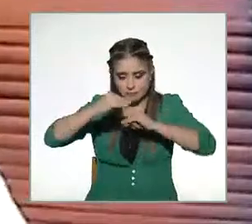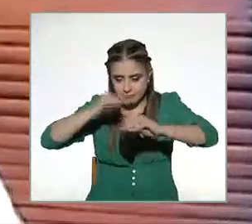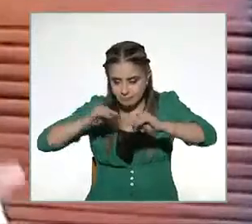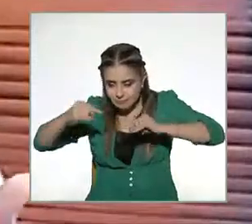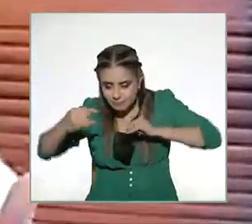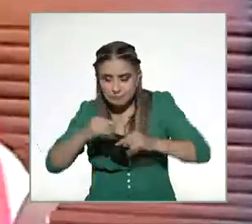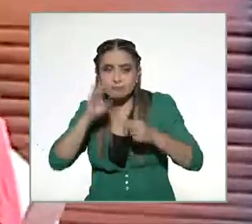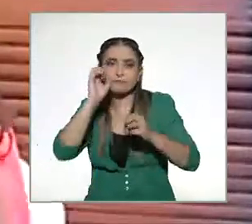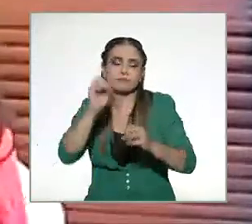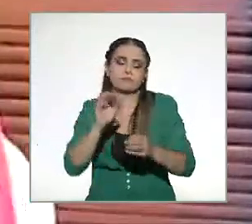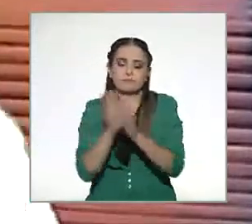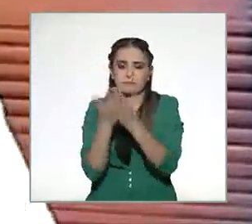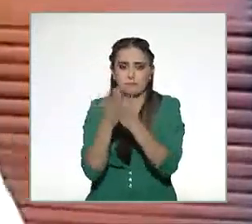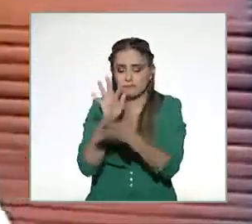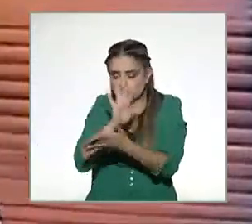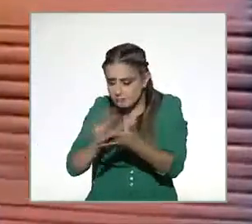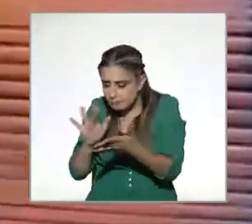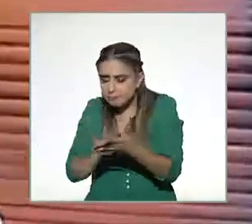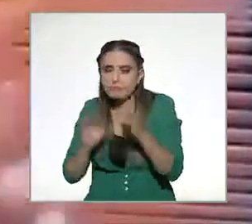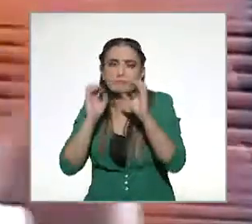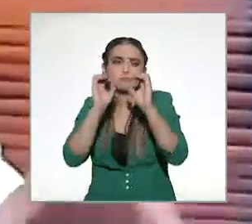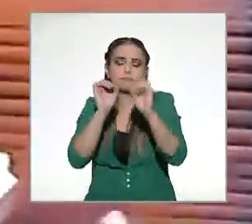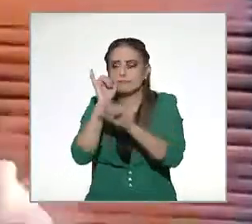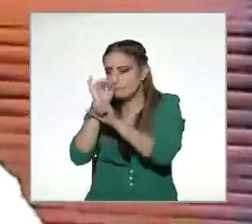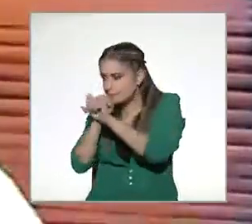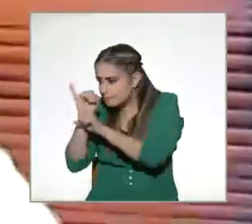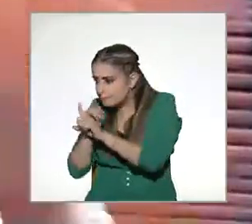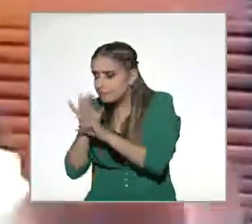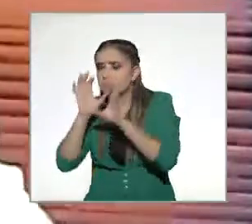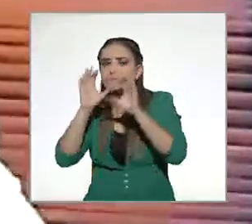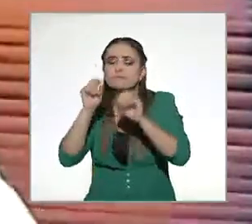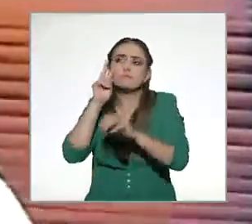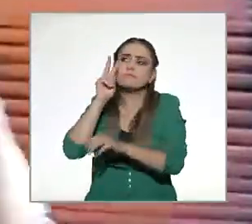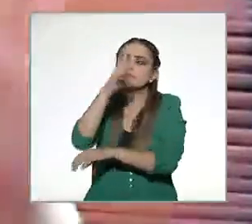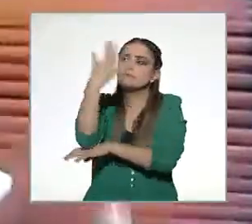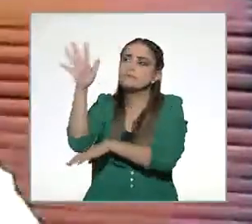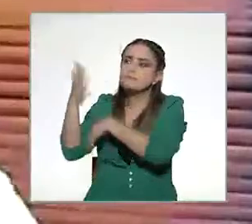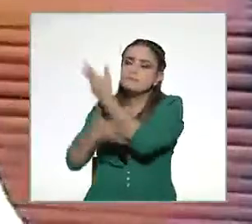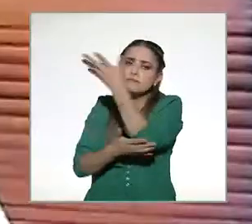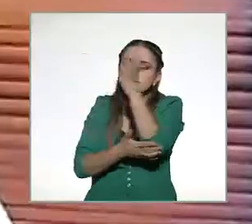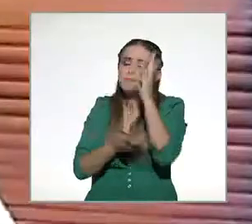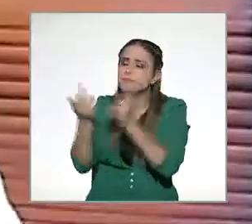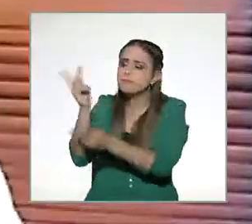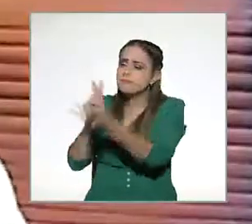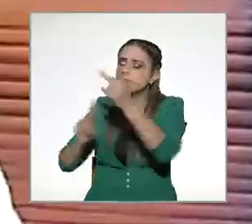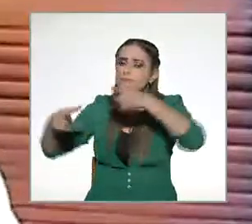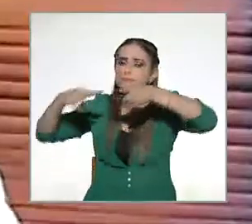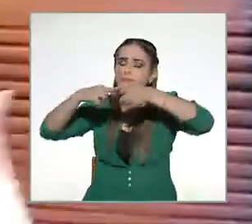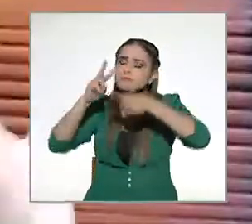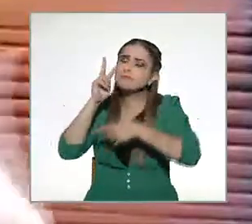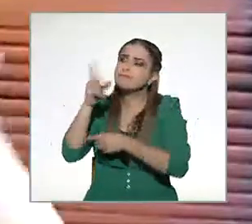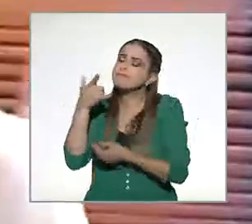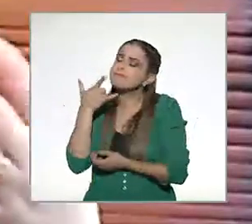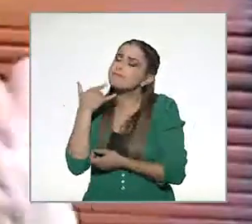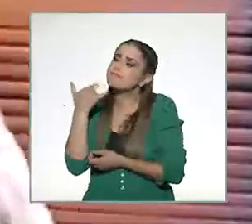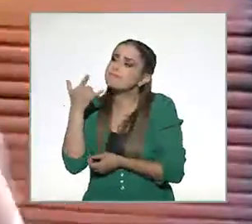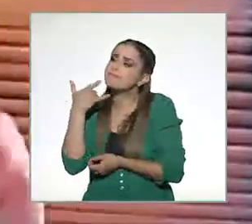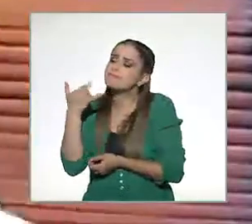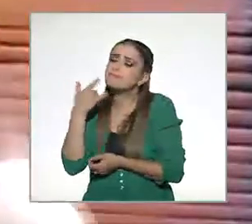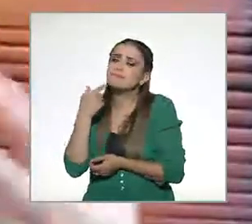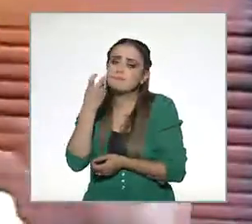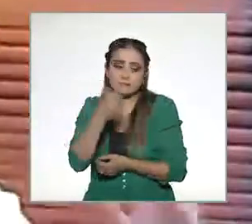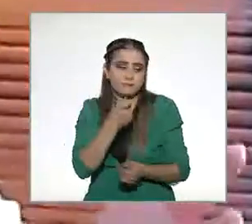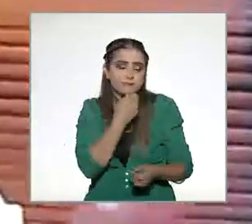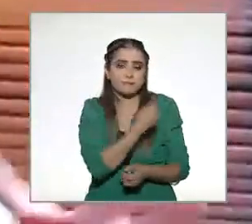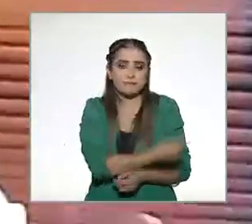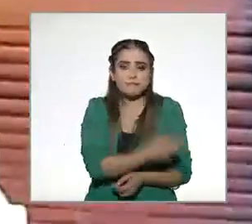libro o investigar por su cuenta o ir a observar el bosque o el jardín o el parque. Y entonces van a tener esos momentos de